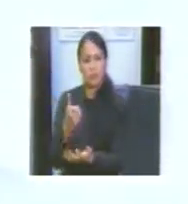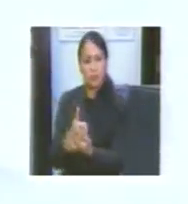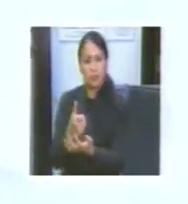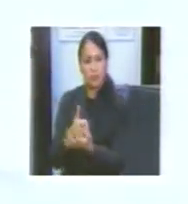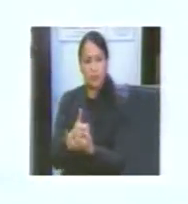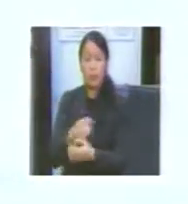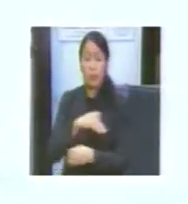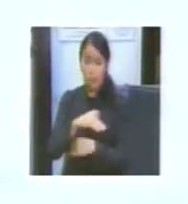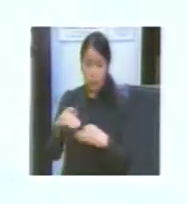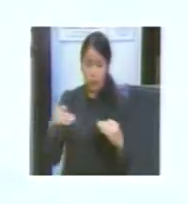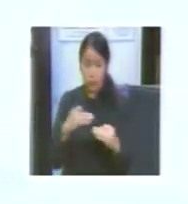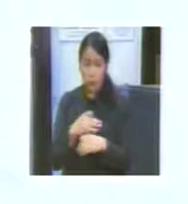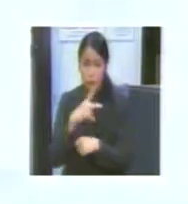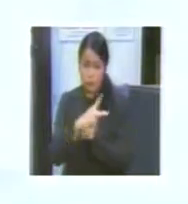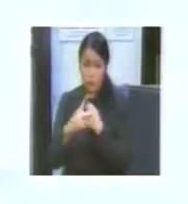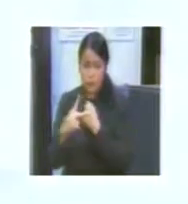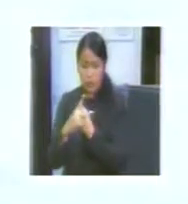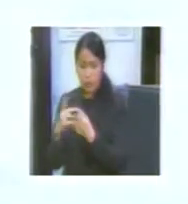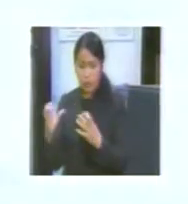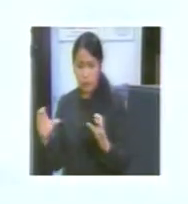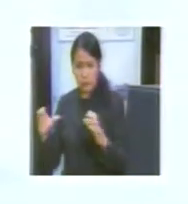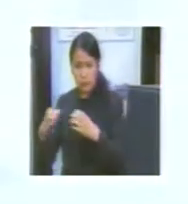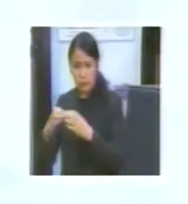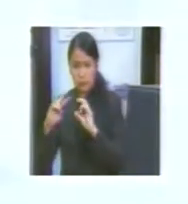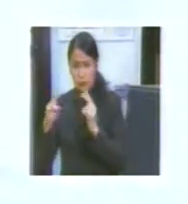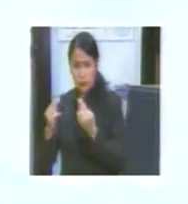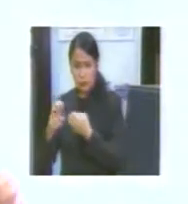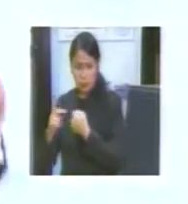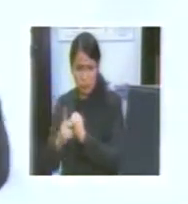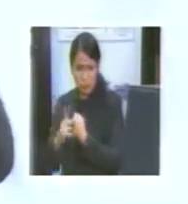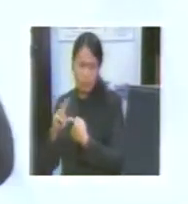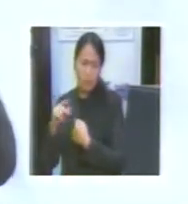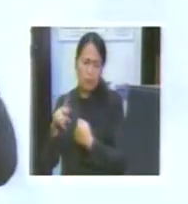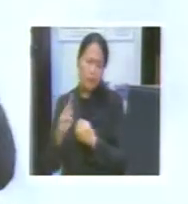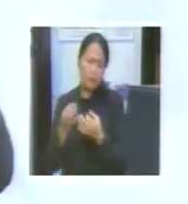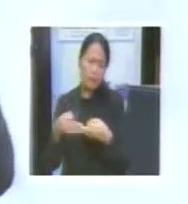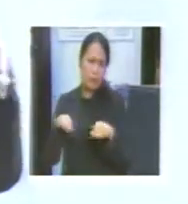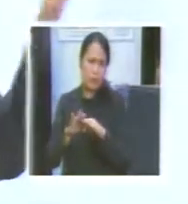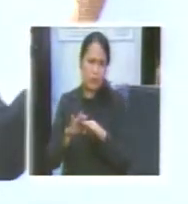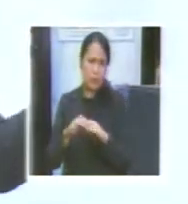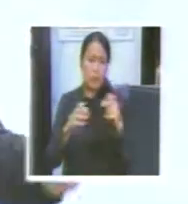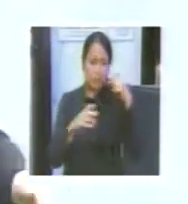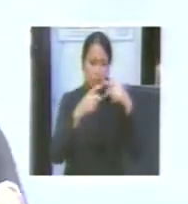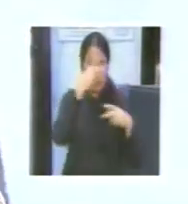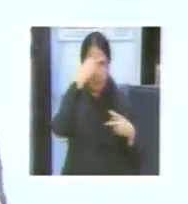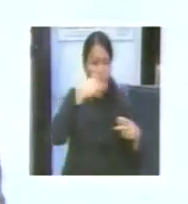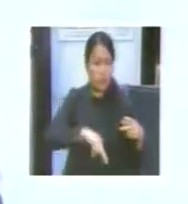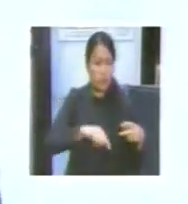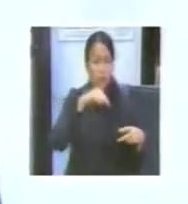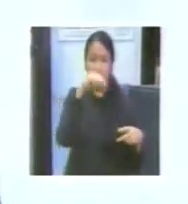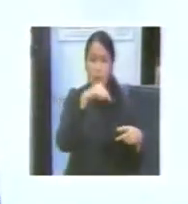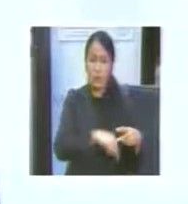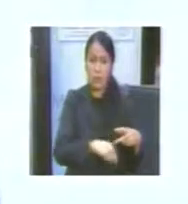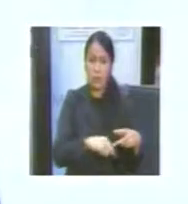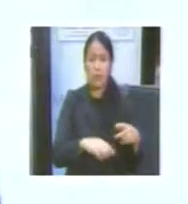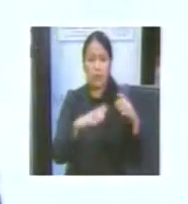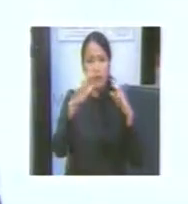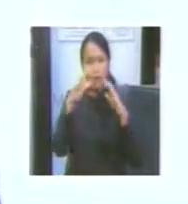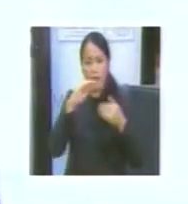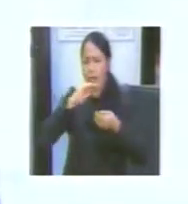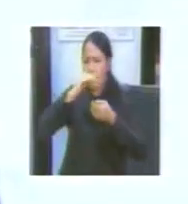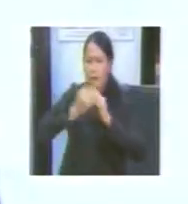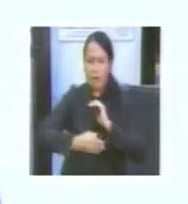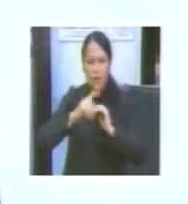no todos los países de la Unión Europea, pero una parte muy importante. México, por su parte, estaba saliendo de la negociación del